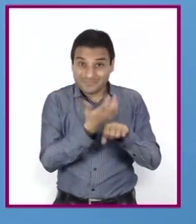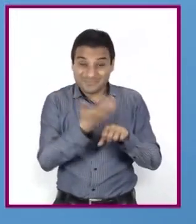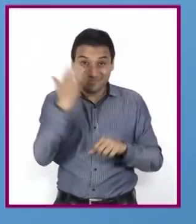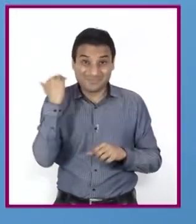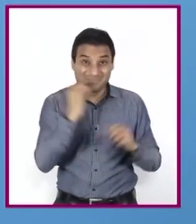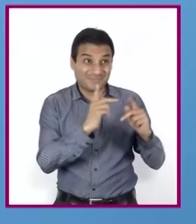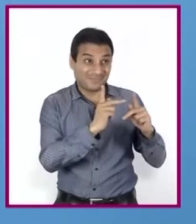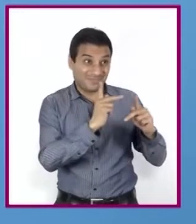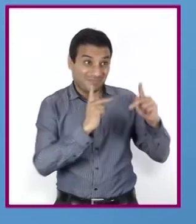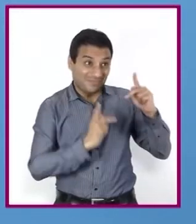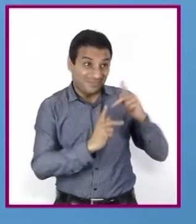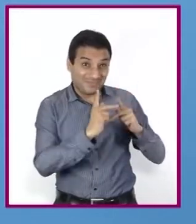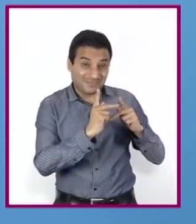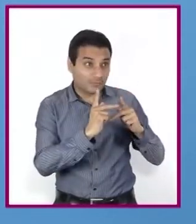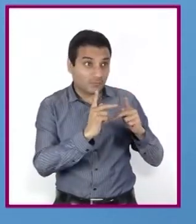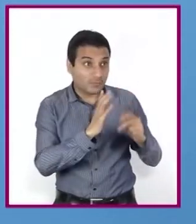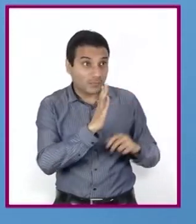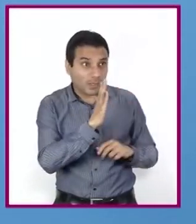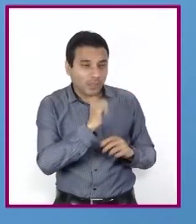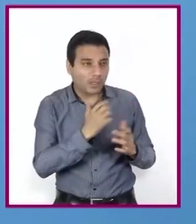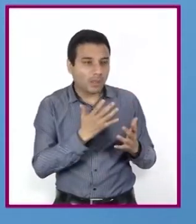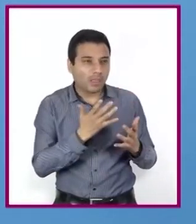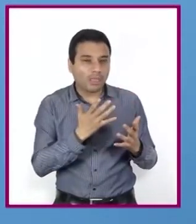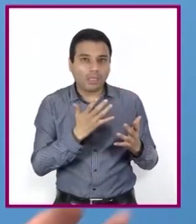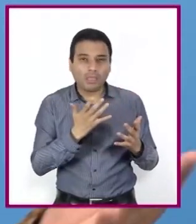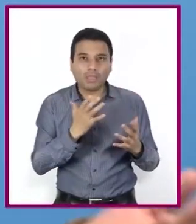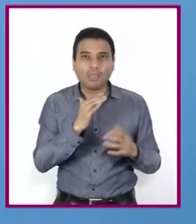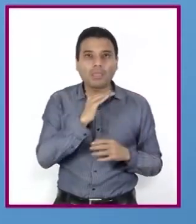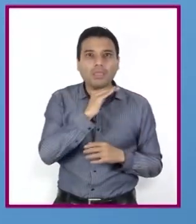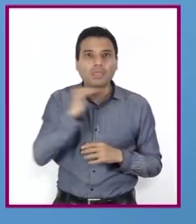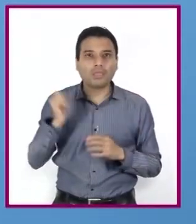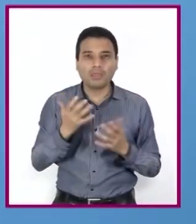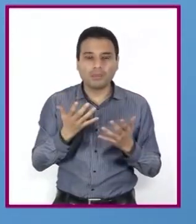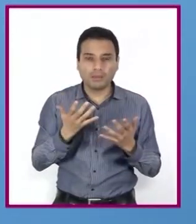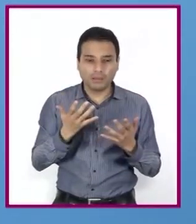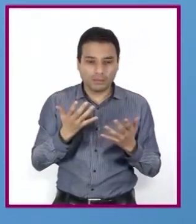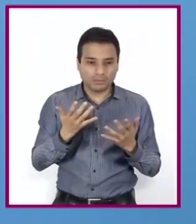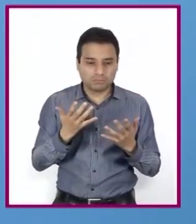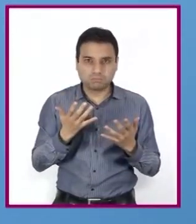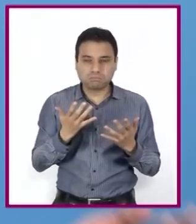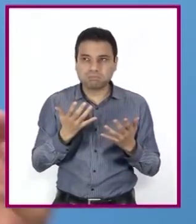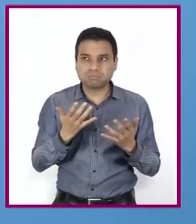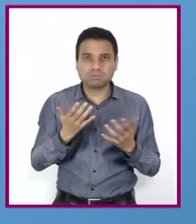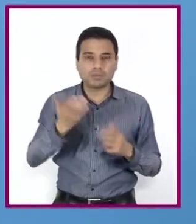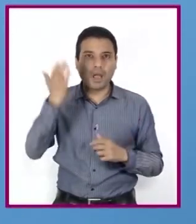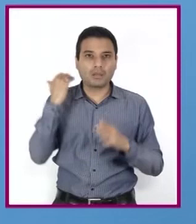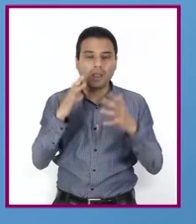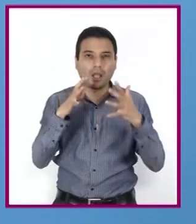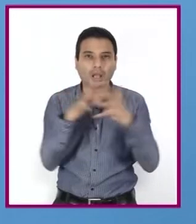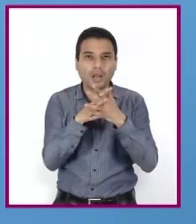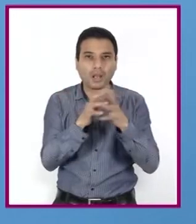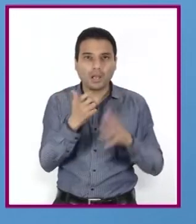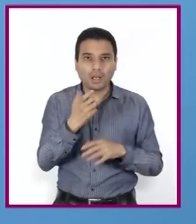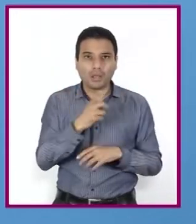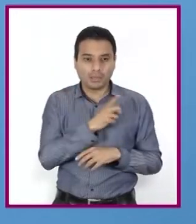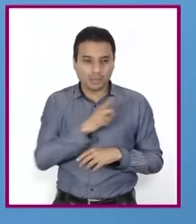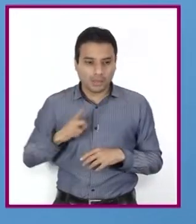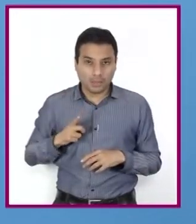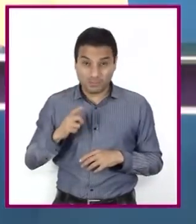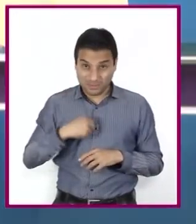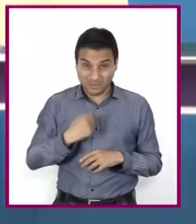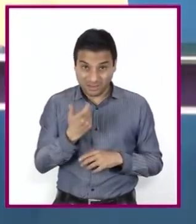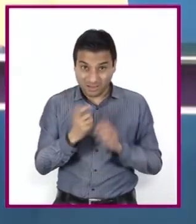los bancos de este país imposibilitaba tanto el pago de la deuda de la guerra como su propia recuperación